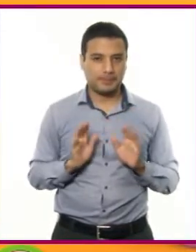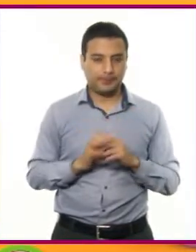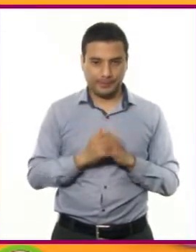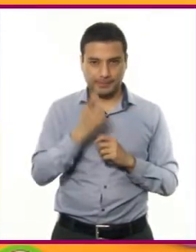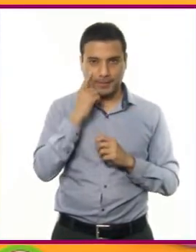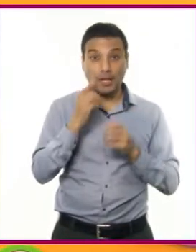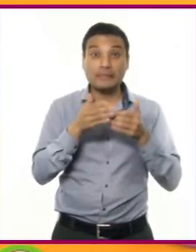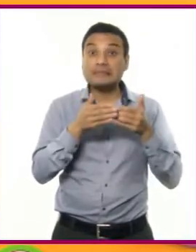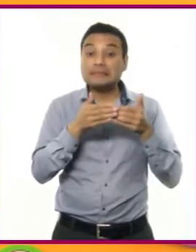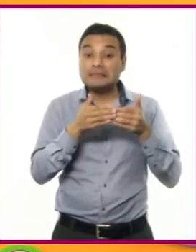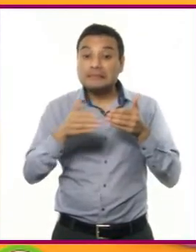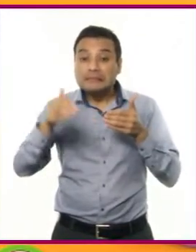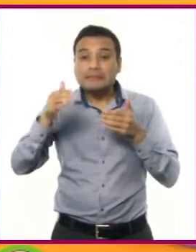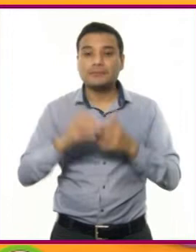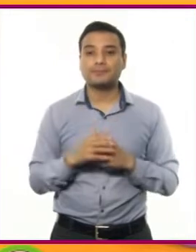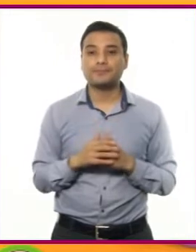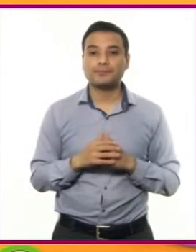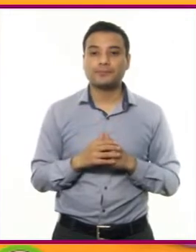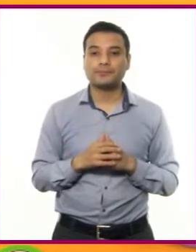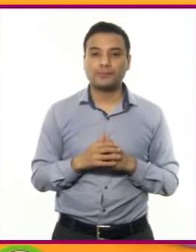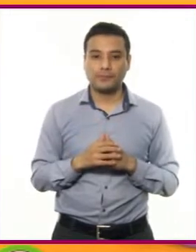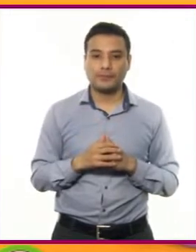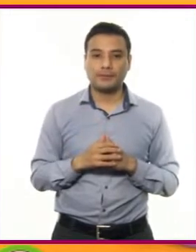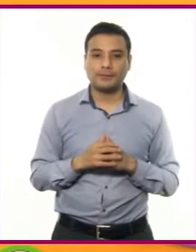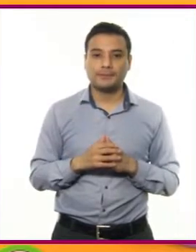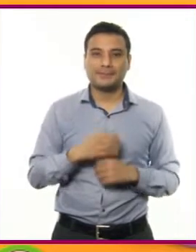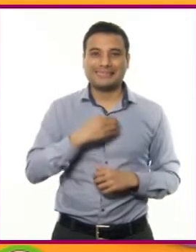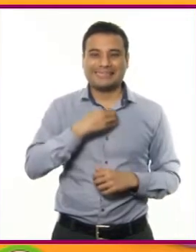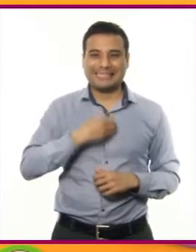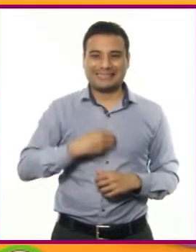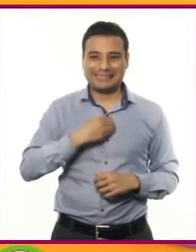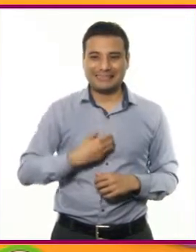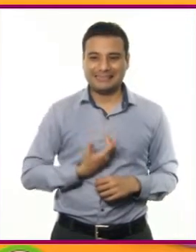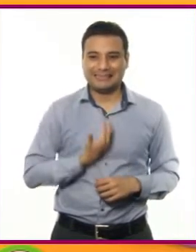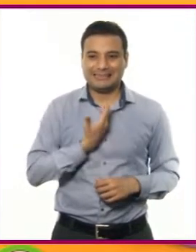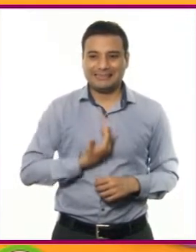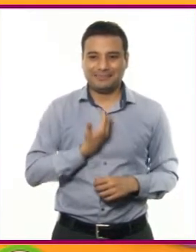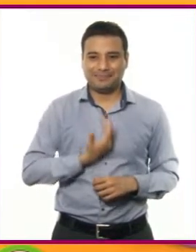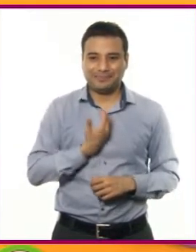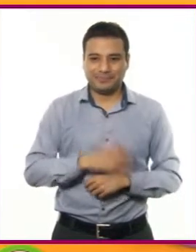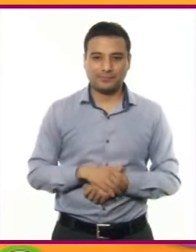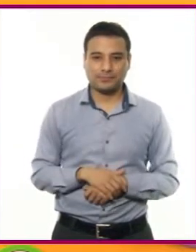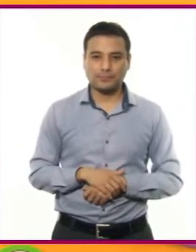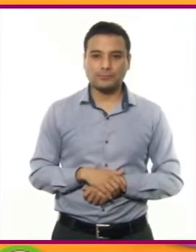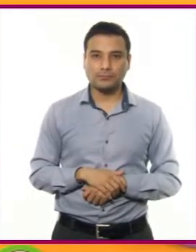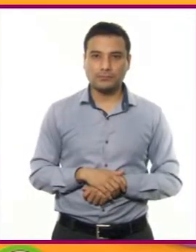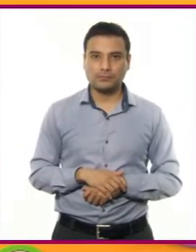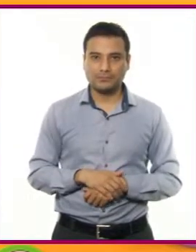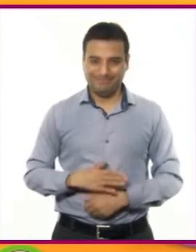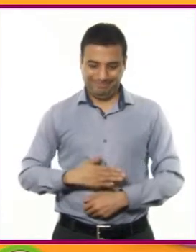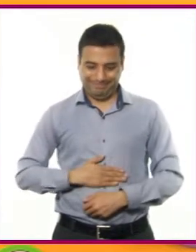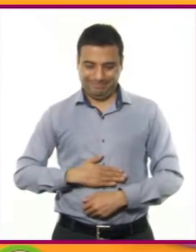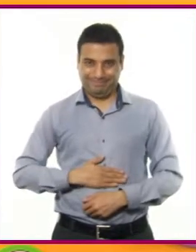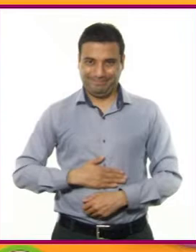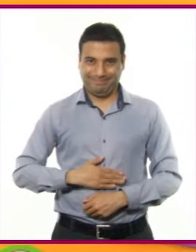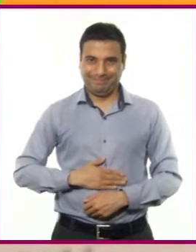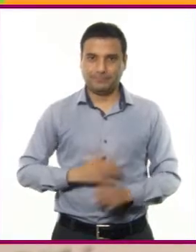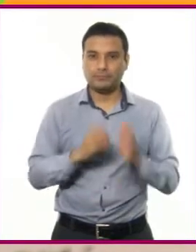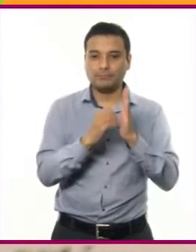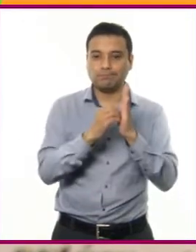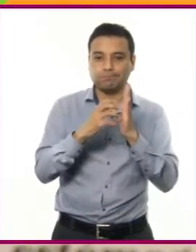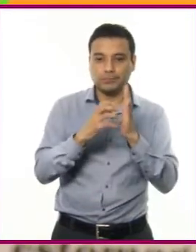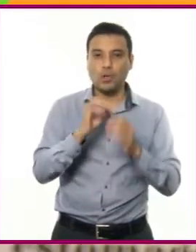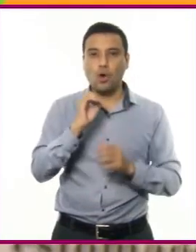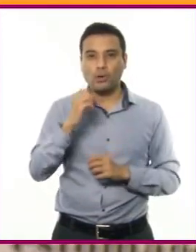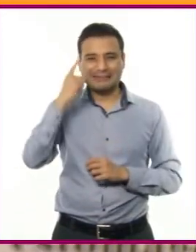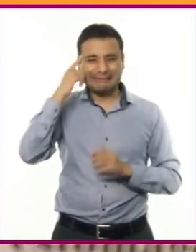plazo puede ser gastritis, erosiones en las paredes del estómago y dolores constantes